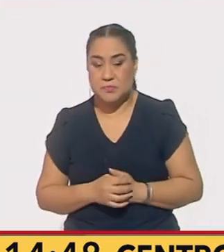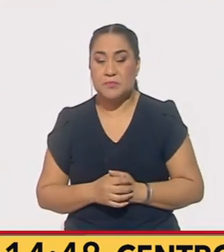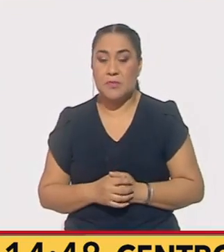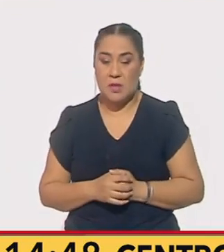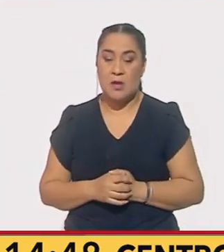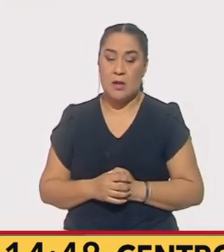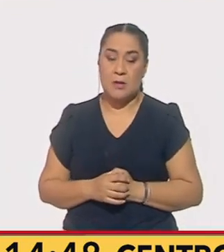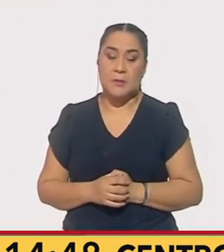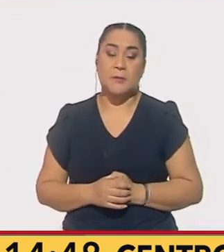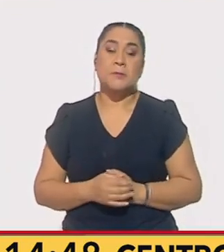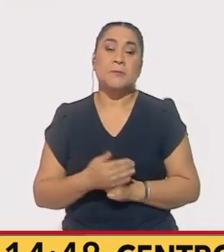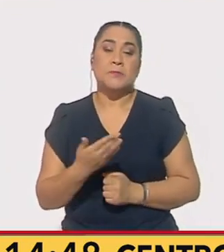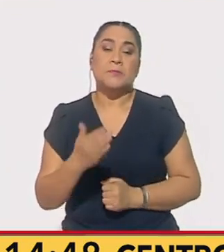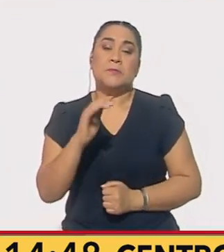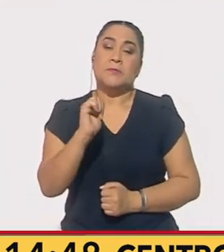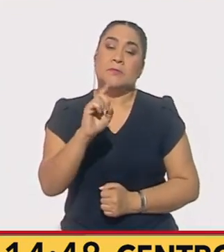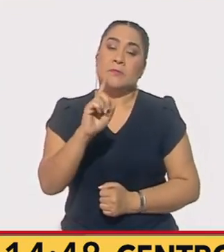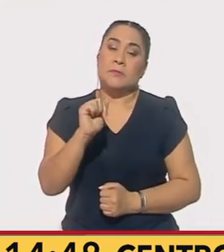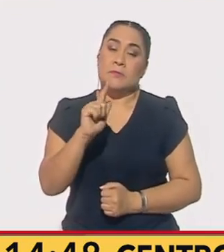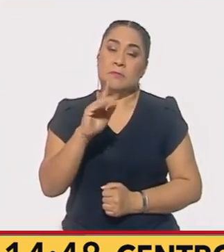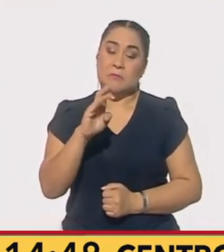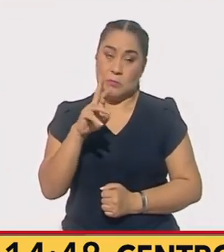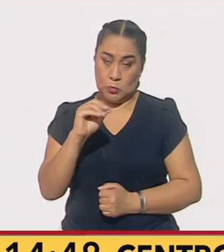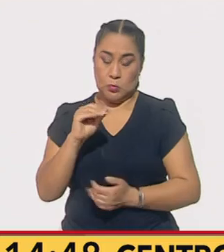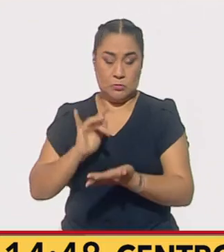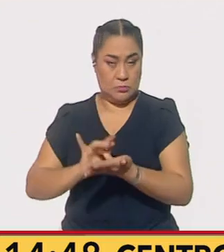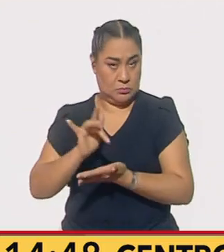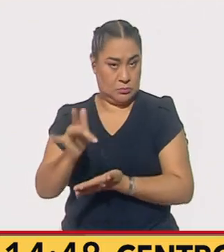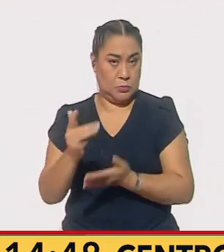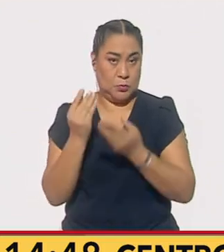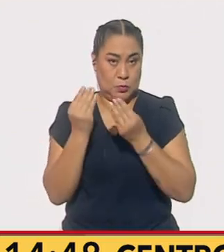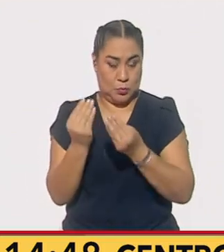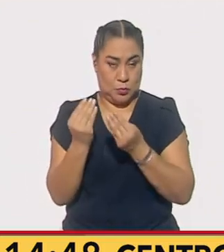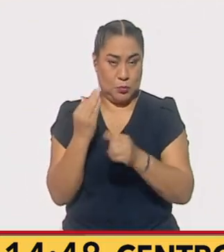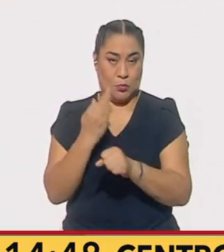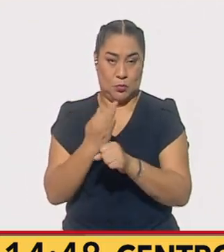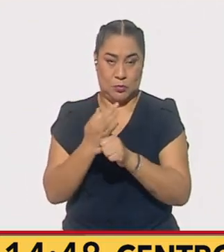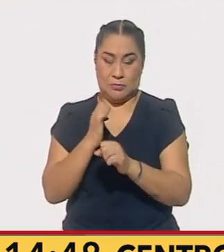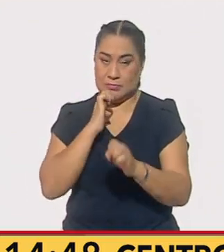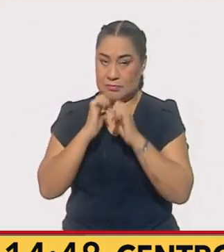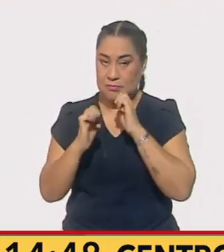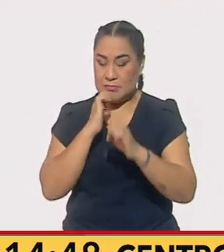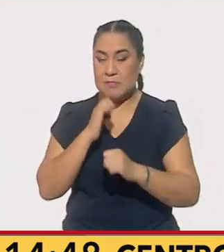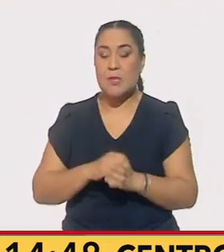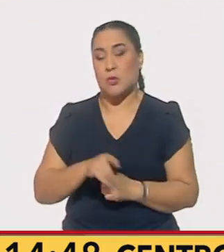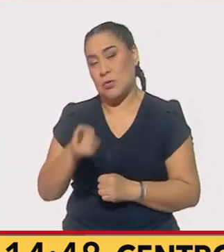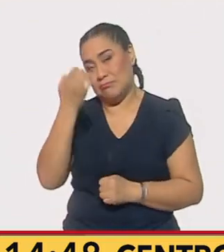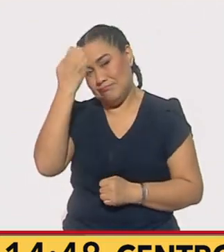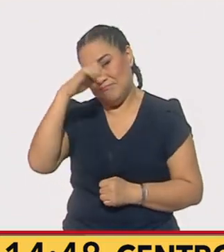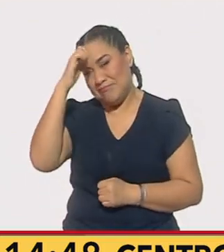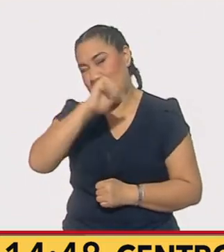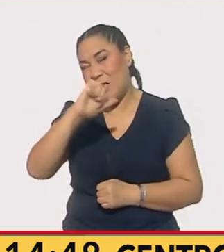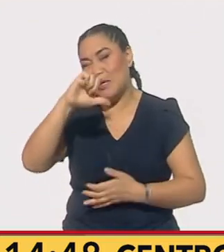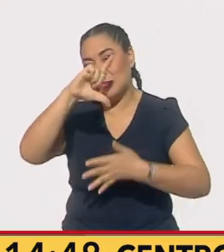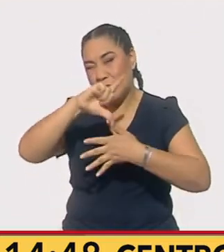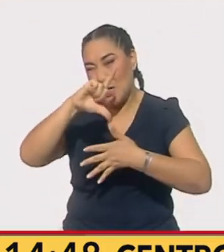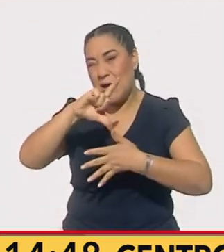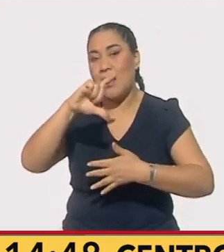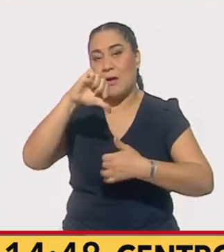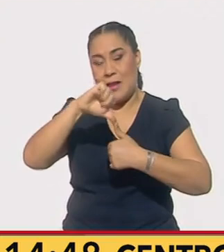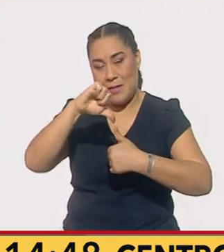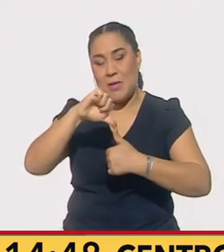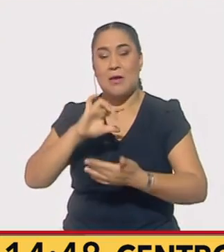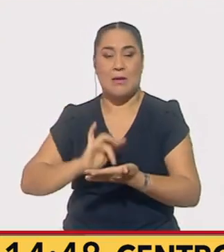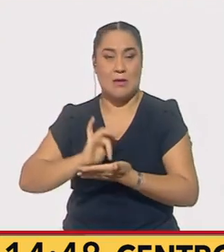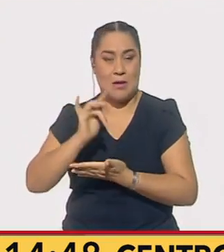Pues Adalberto Santana, le agradecemos muchísimo esta entrevista. Usted es especialista en América Latina y el Caribe. Gracias